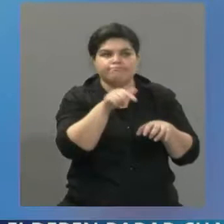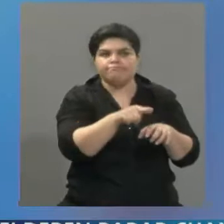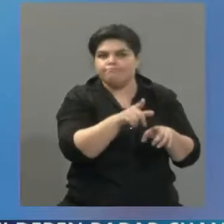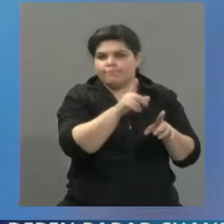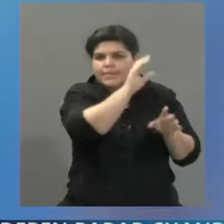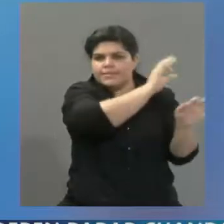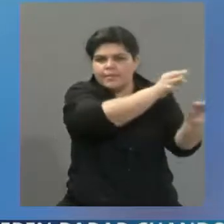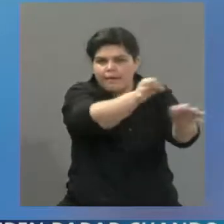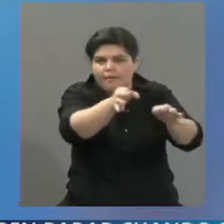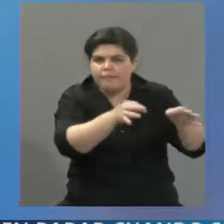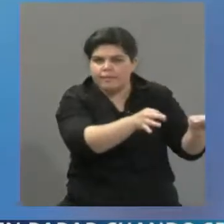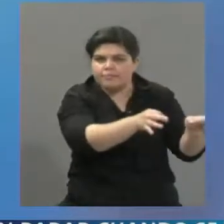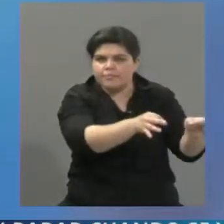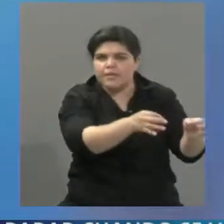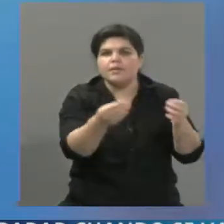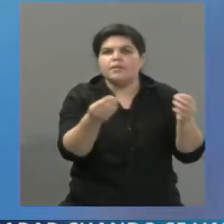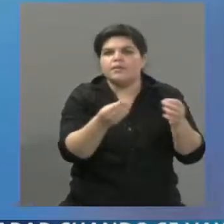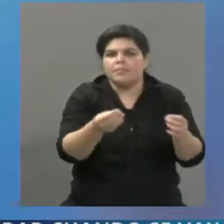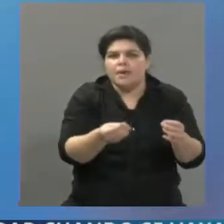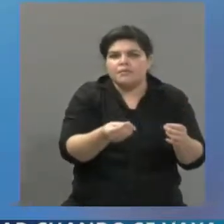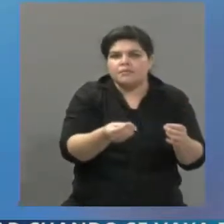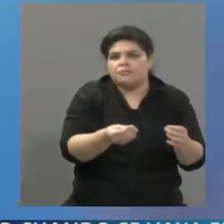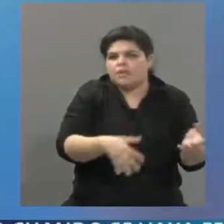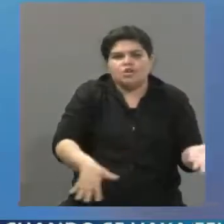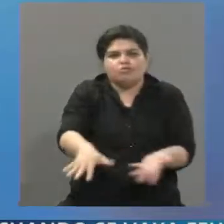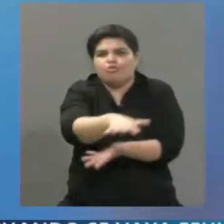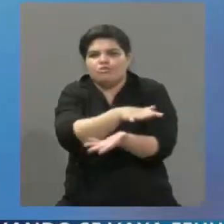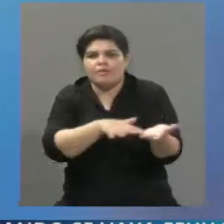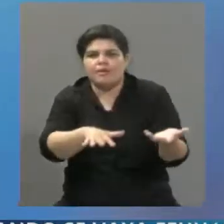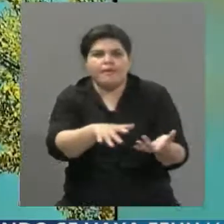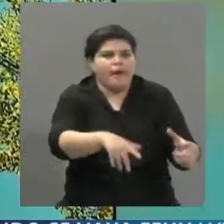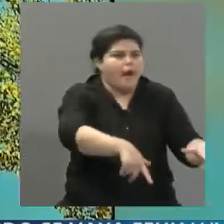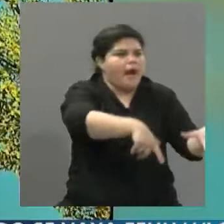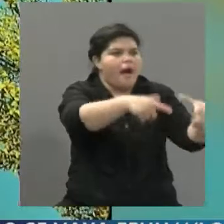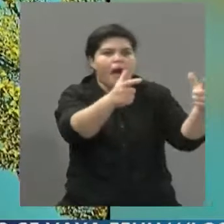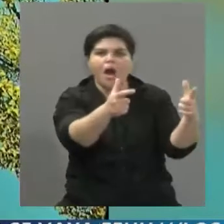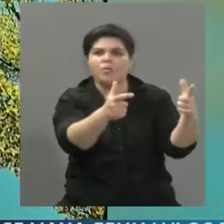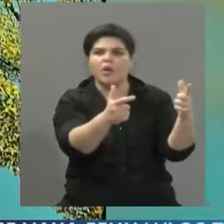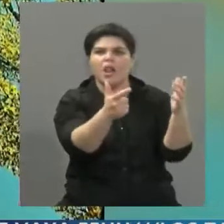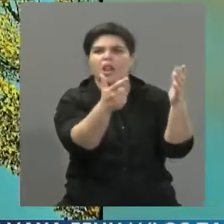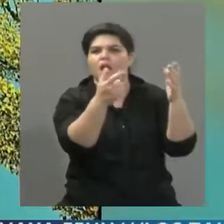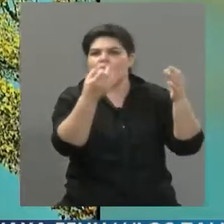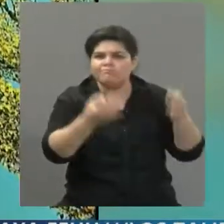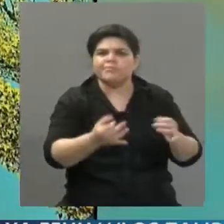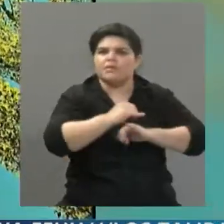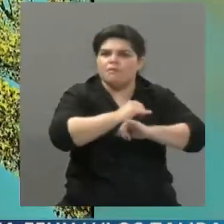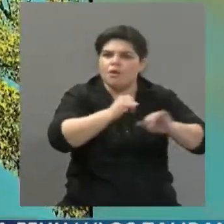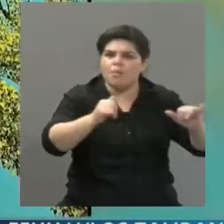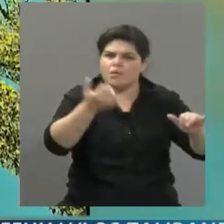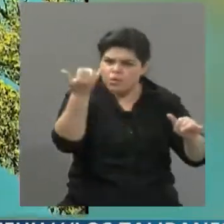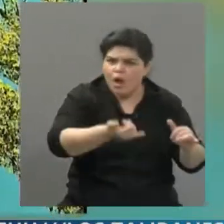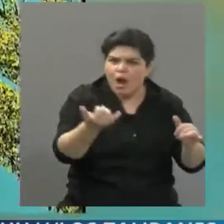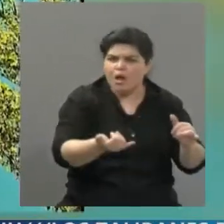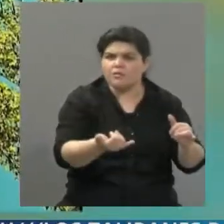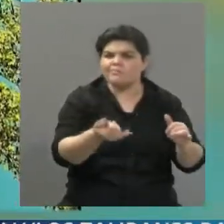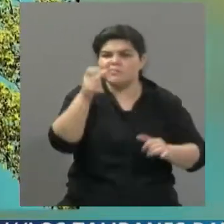al árbol la importancia y a veces estas cosas salen en alguna publicación, pero no se le da la importancia.